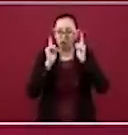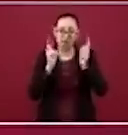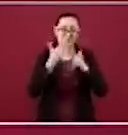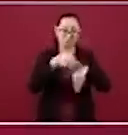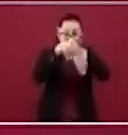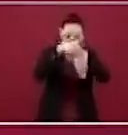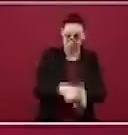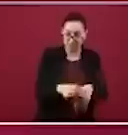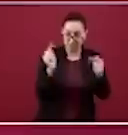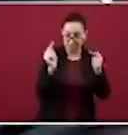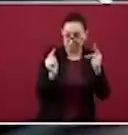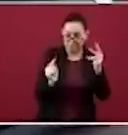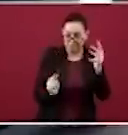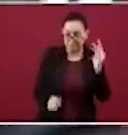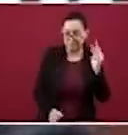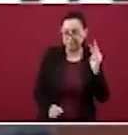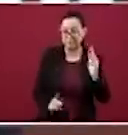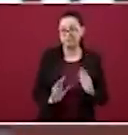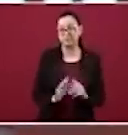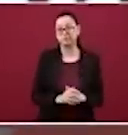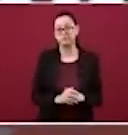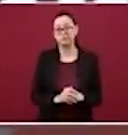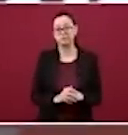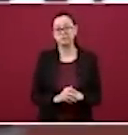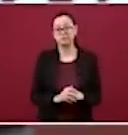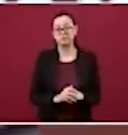manera. Es una decisión